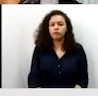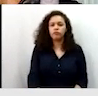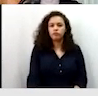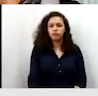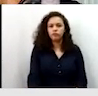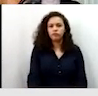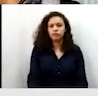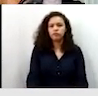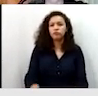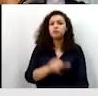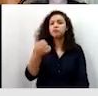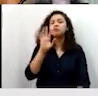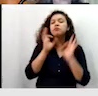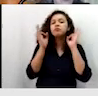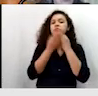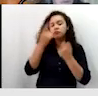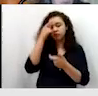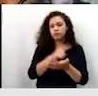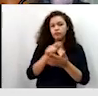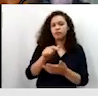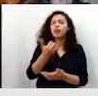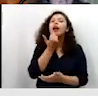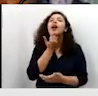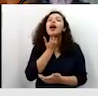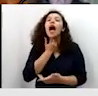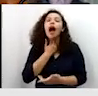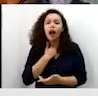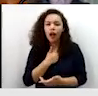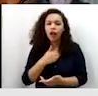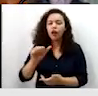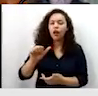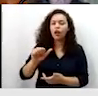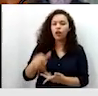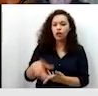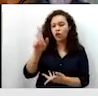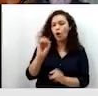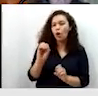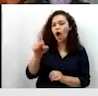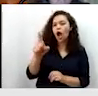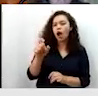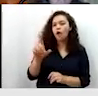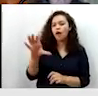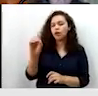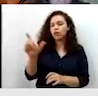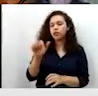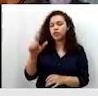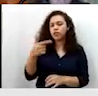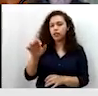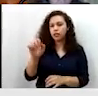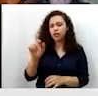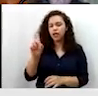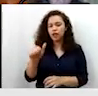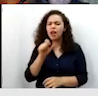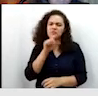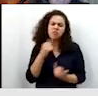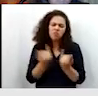Otras soluciones para desinfectar es el alcohol isopropílico o etílico y el agua oxigenada. También sirven, son buenas